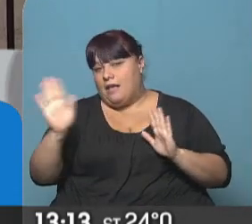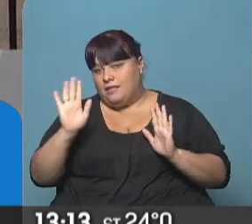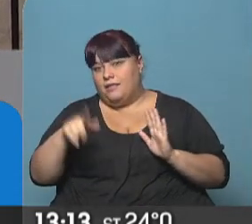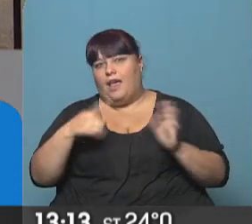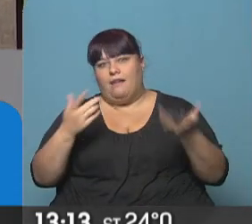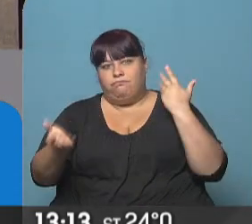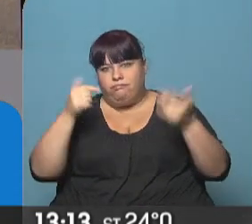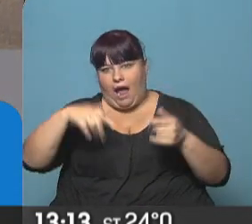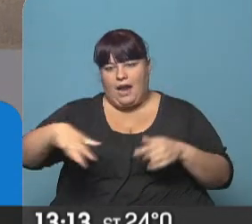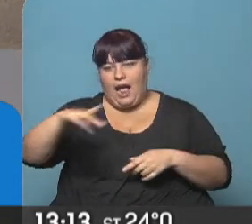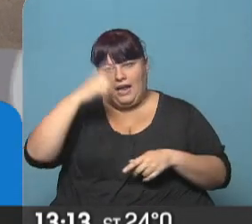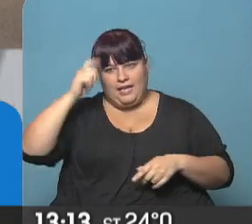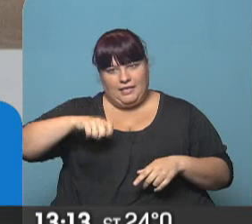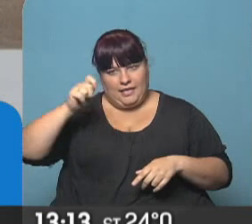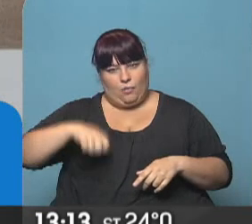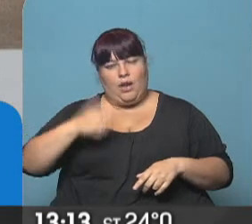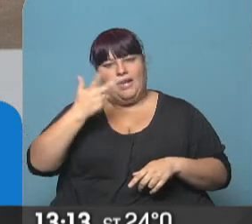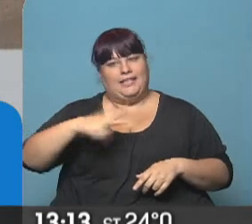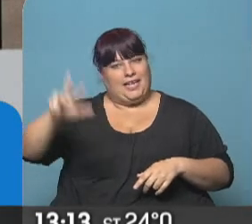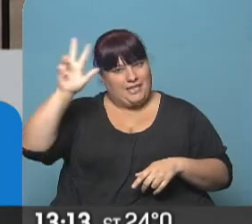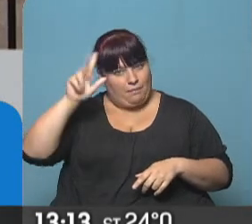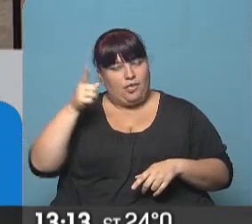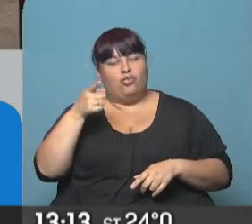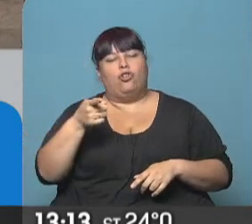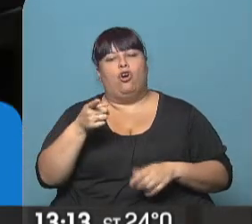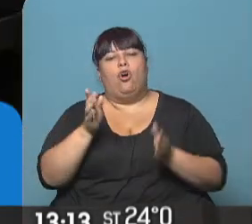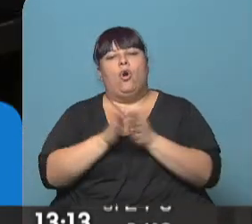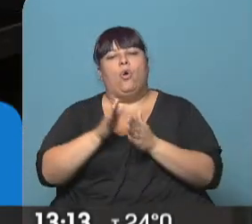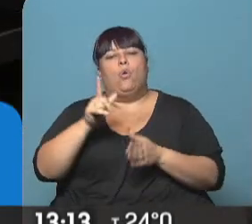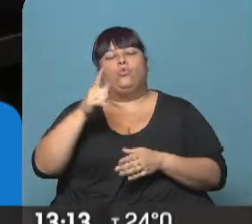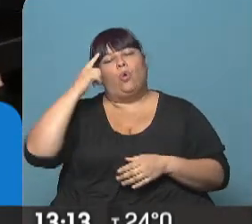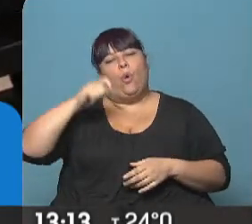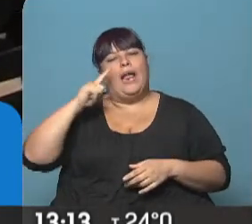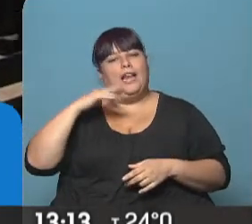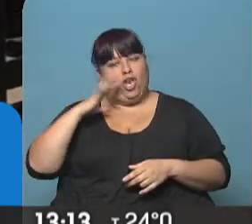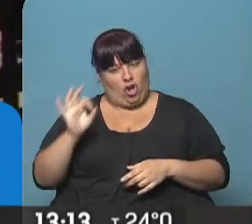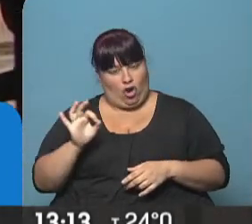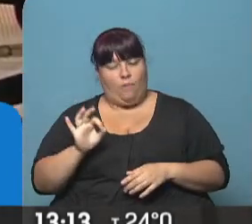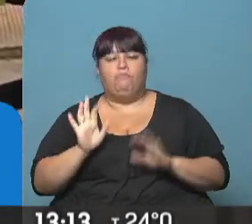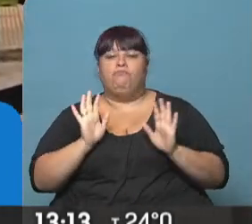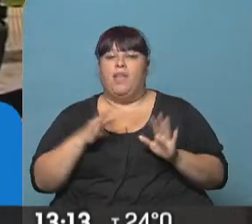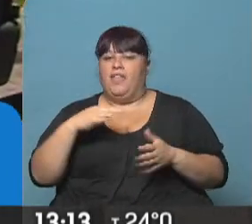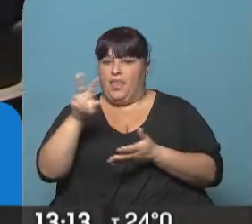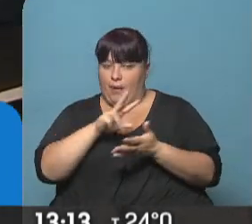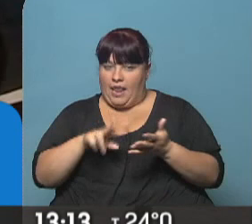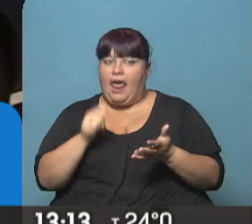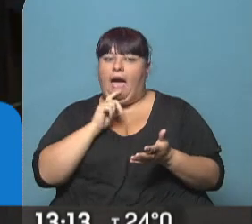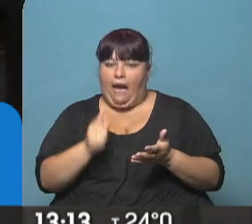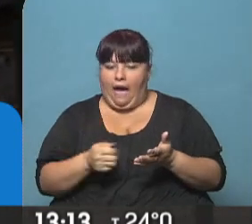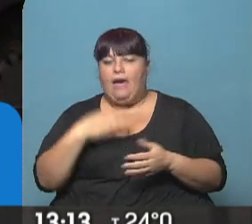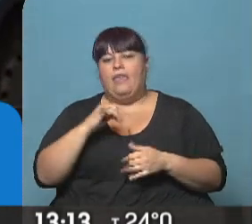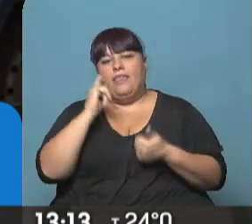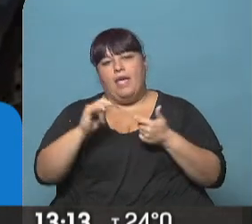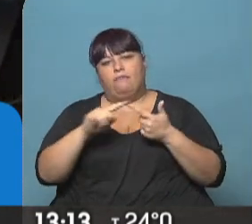este operativo aquí en los tribunales también del tercer piso frente al juez Ariel Lijo. Habrá que leerle las actas, habrá que poner